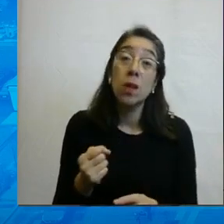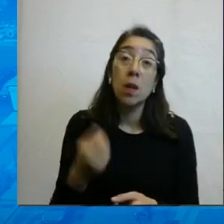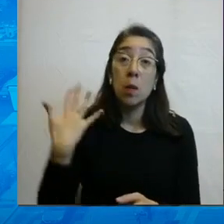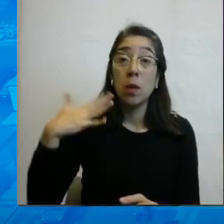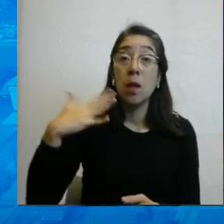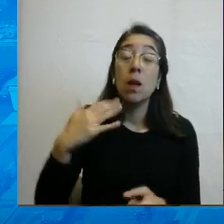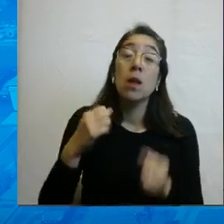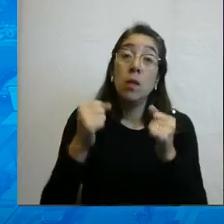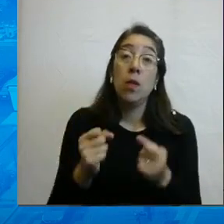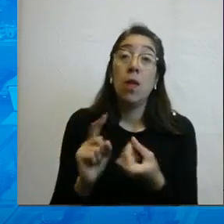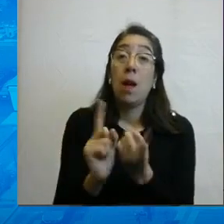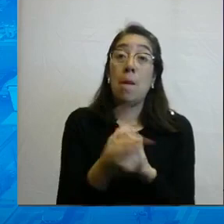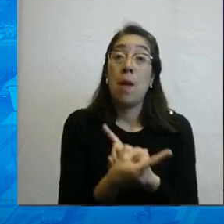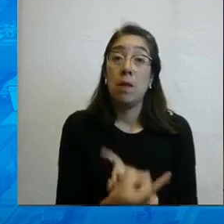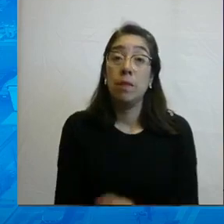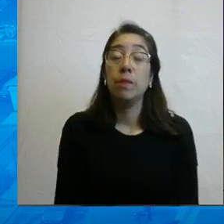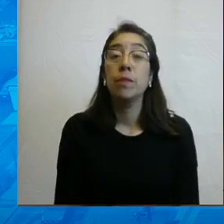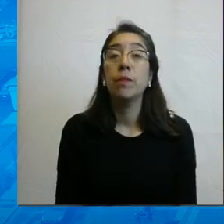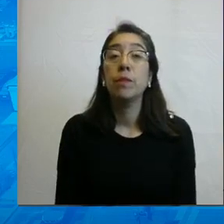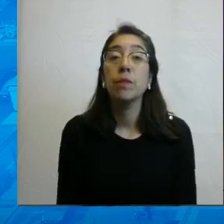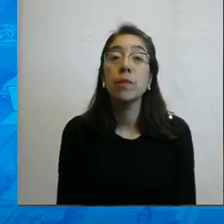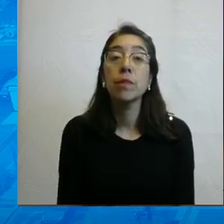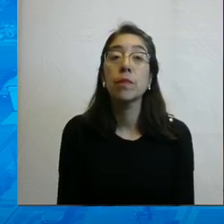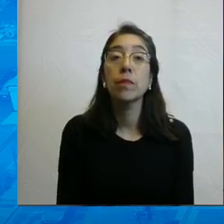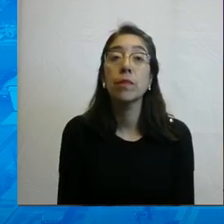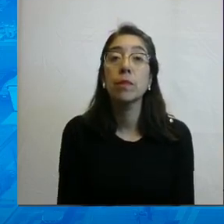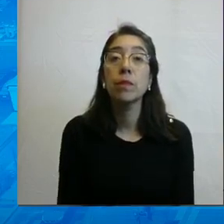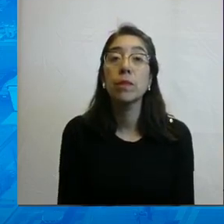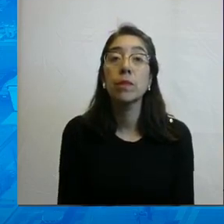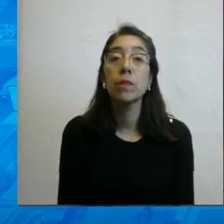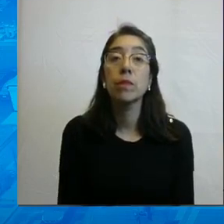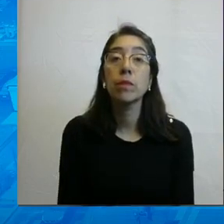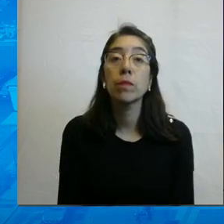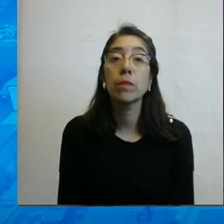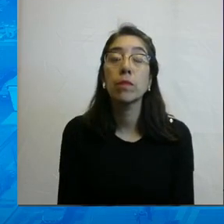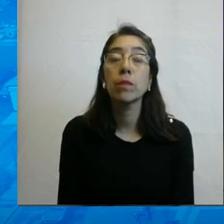lo mismo. Esos serían los puntos, presidente. Gracias.